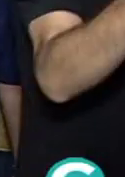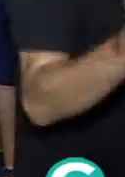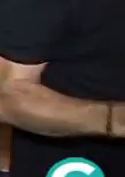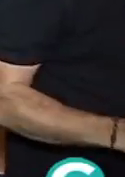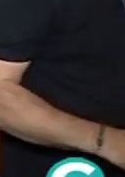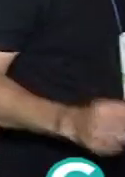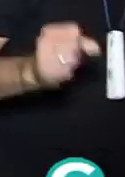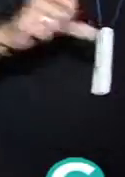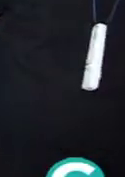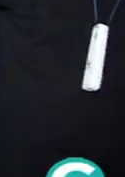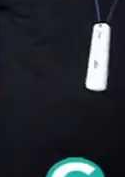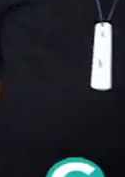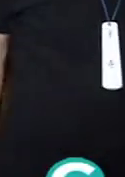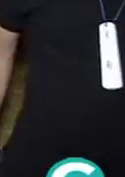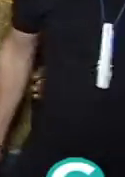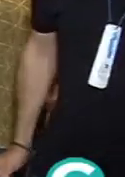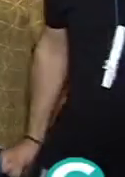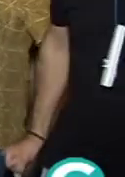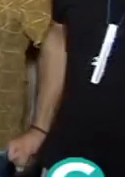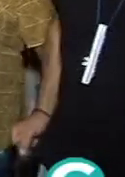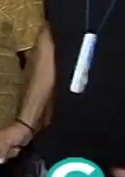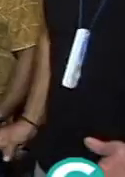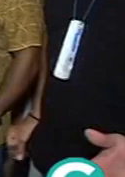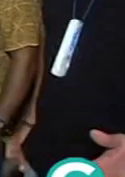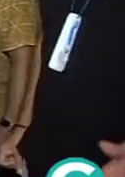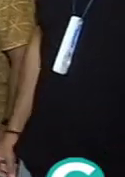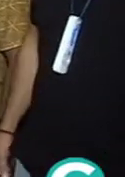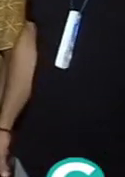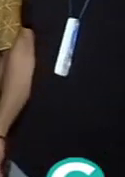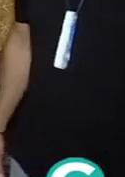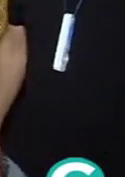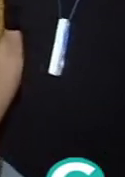Manolo, que ya en el ropero no tengo sitio para